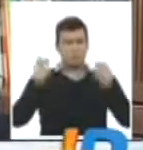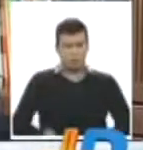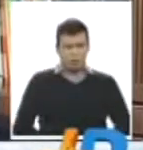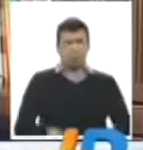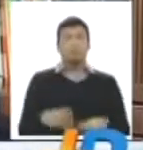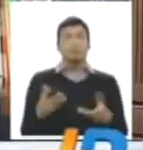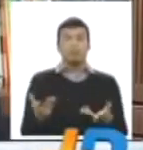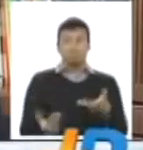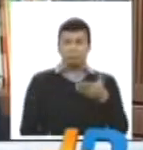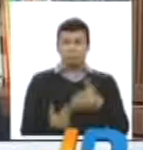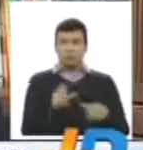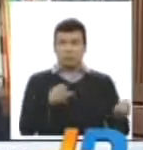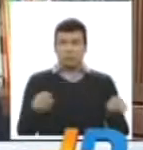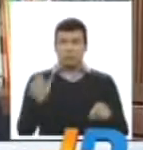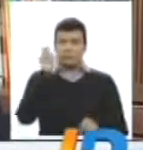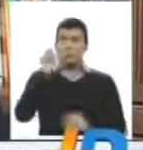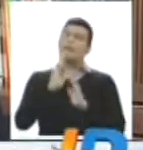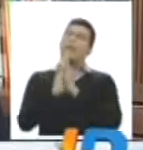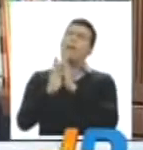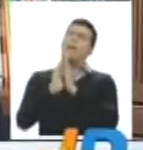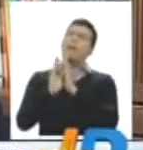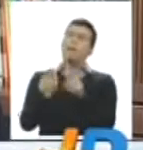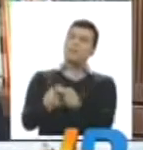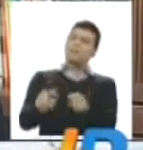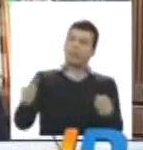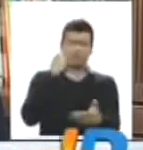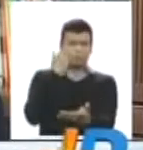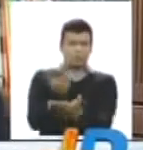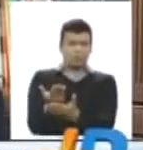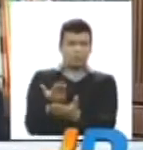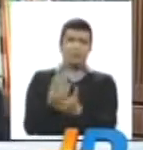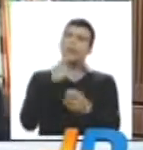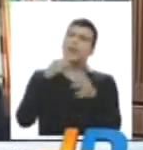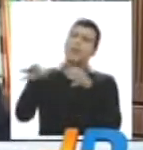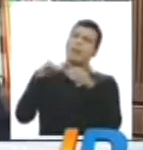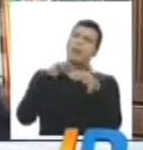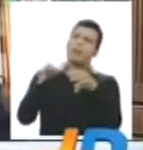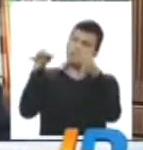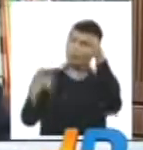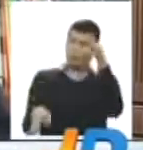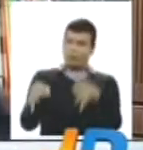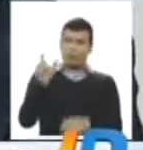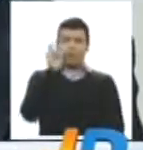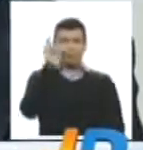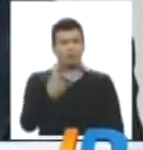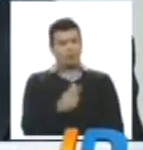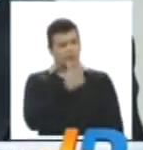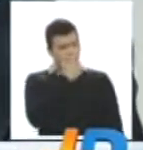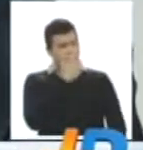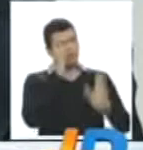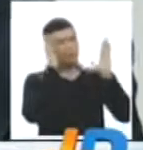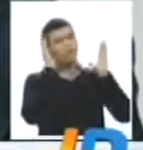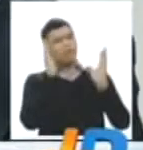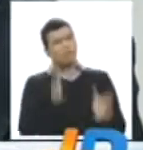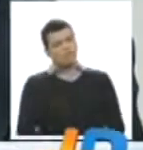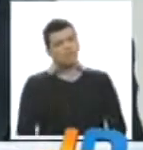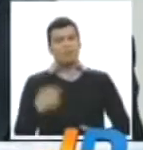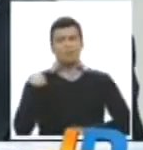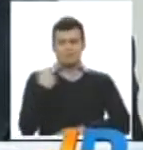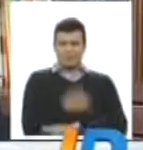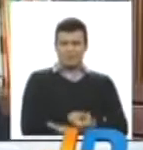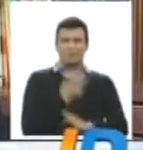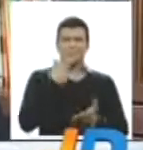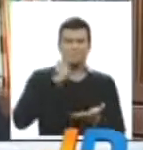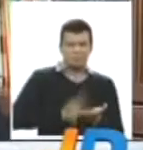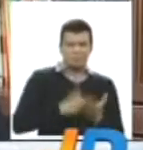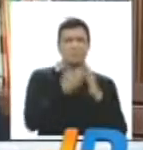Así que al conocer el juez esta evidencia, volvió a sacar un documento